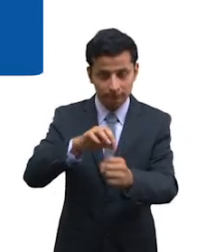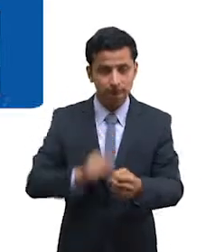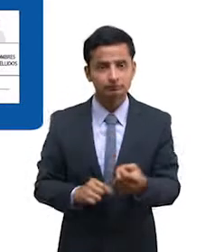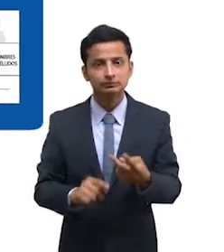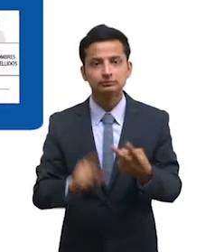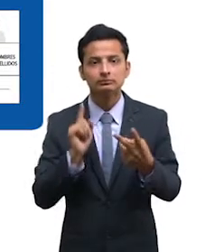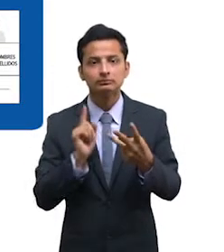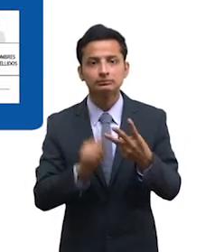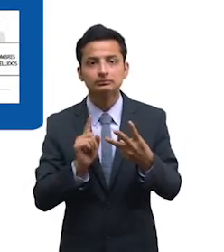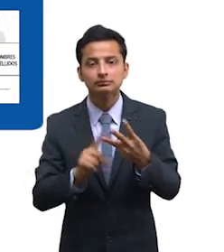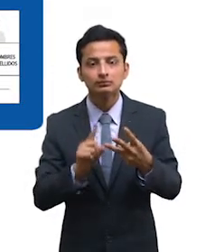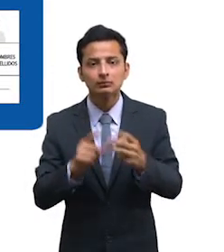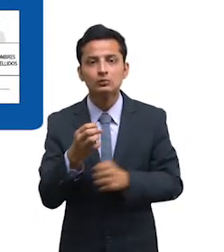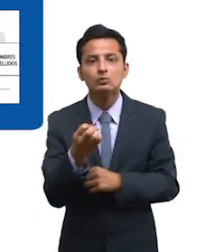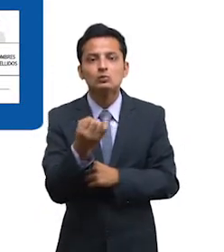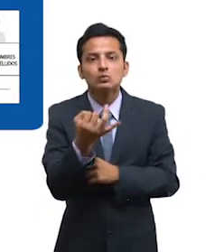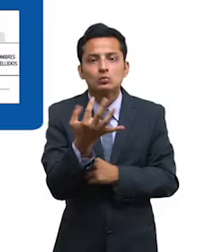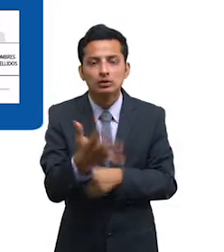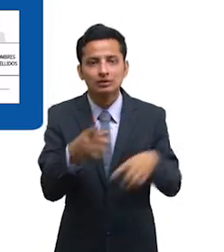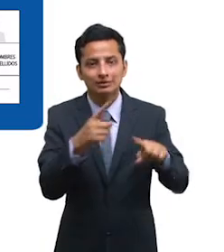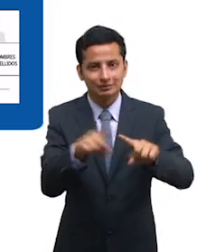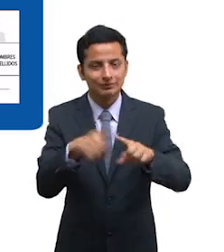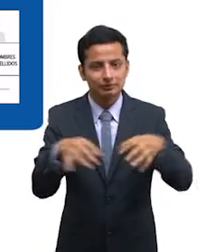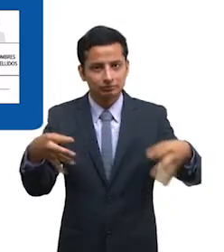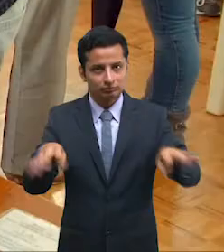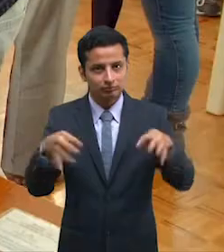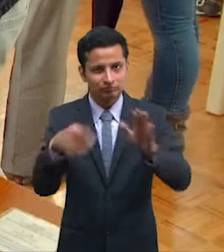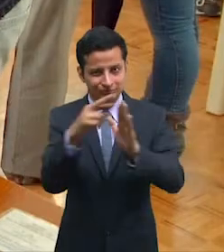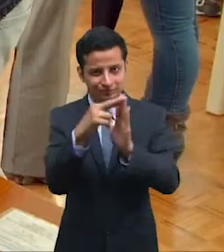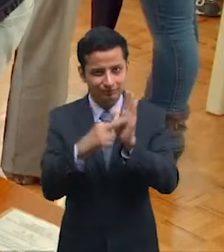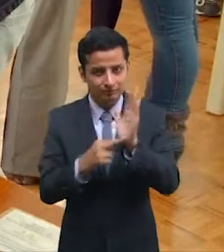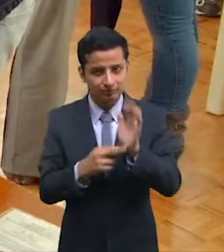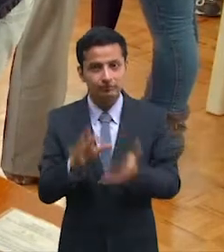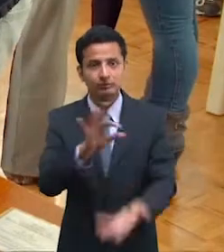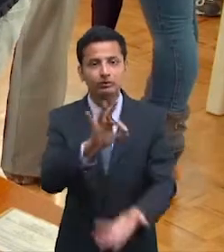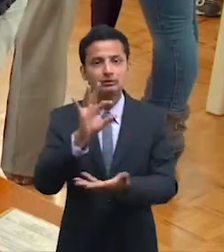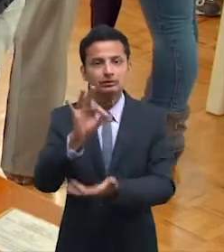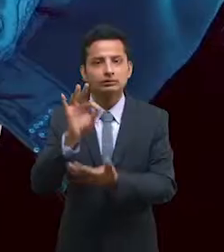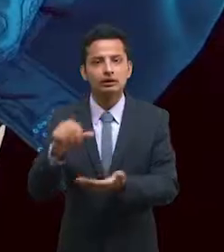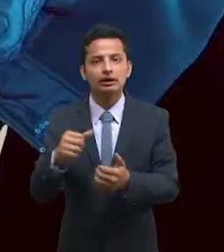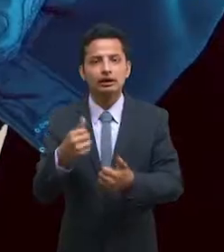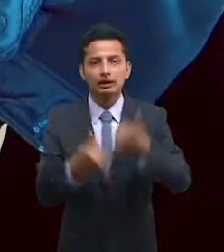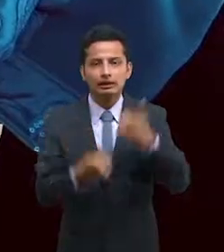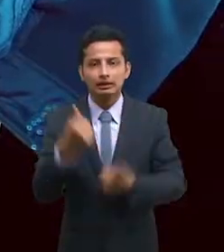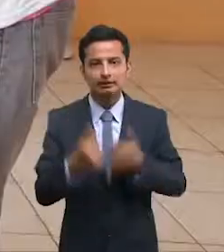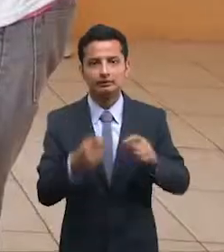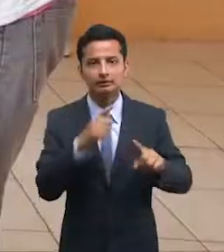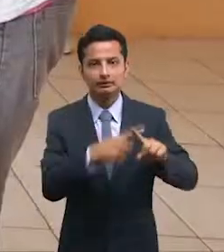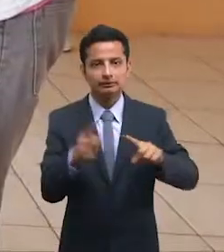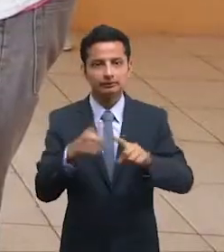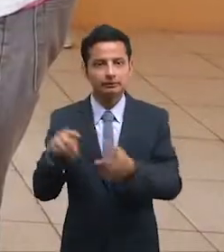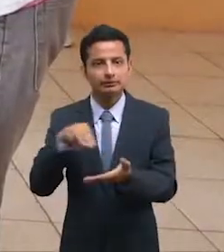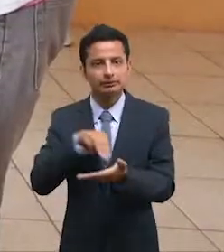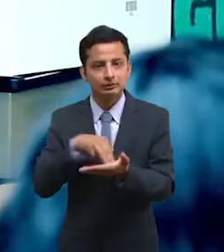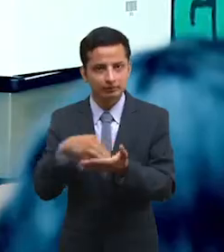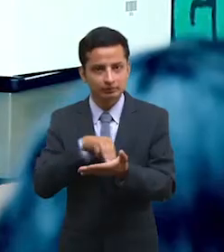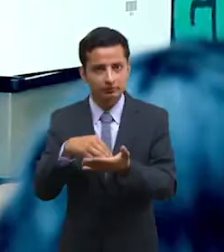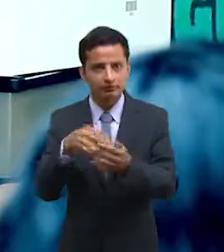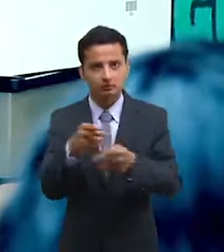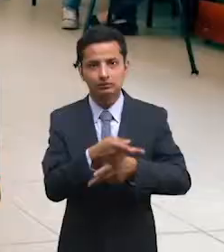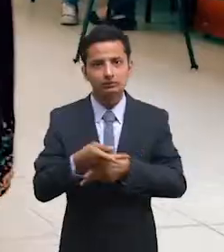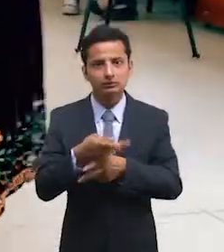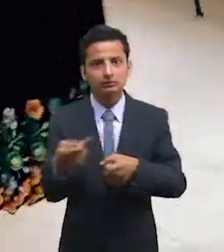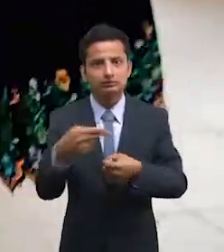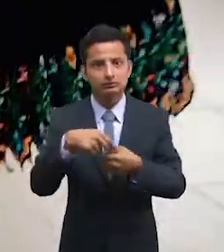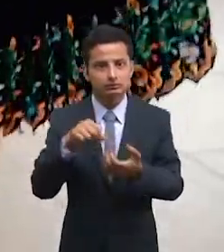y el reglamento para el escrutinio de las papeletas electorales para la elección de candidatas y candidatos que integrarán el Consejo de